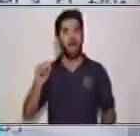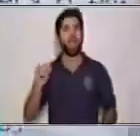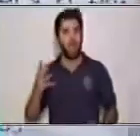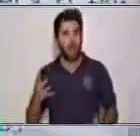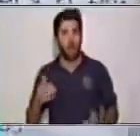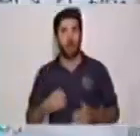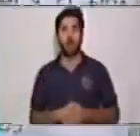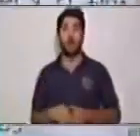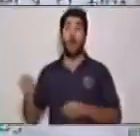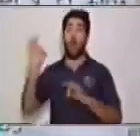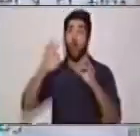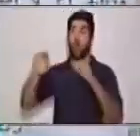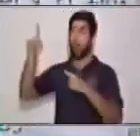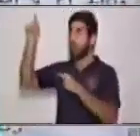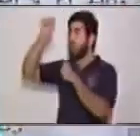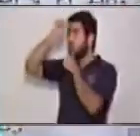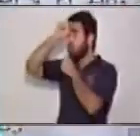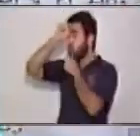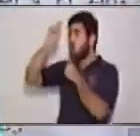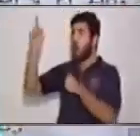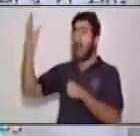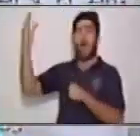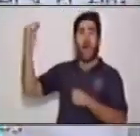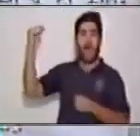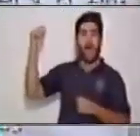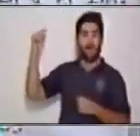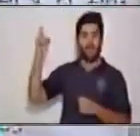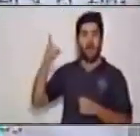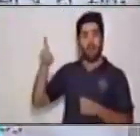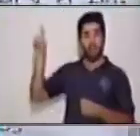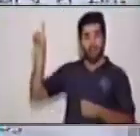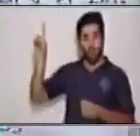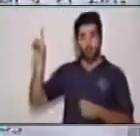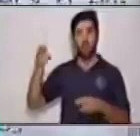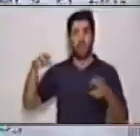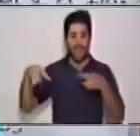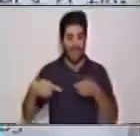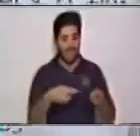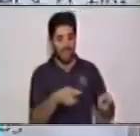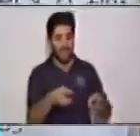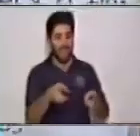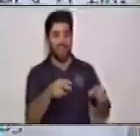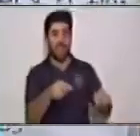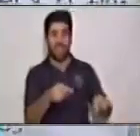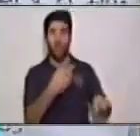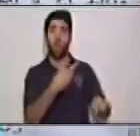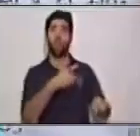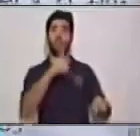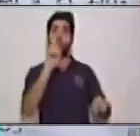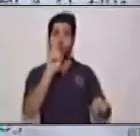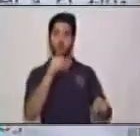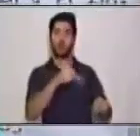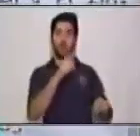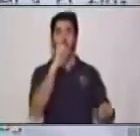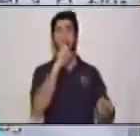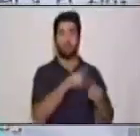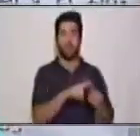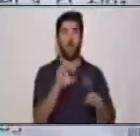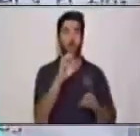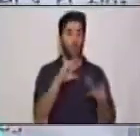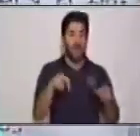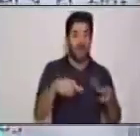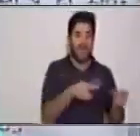la diosa luna, ¿sí? La diosa del río, o el río se expresa, el río le habla a la